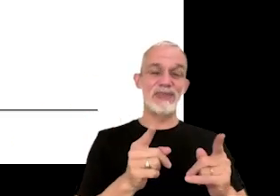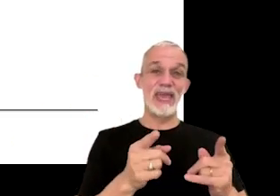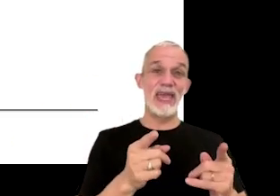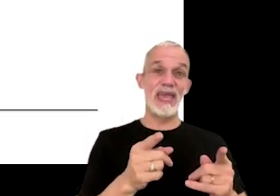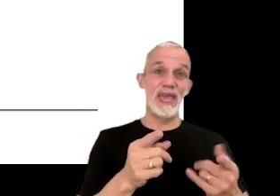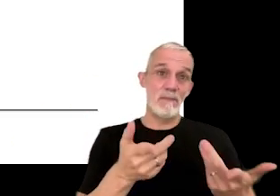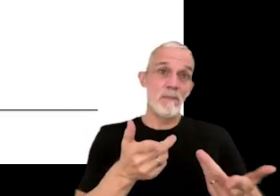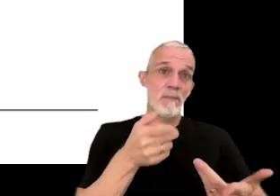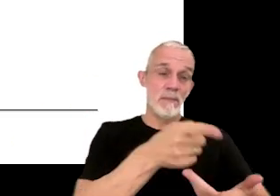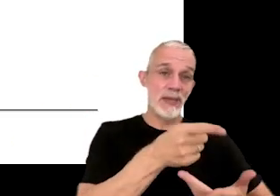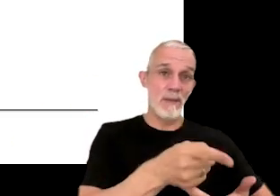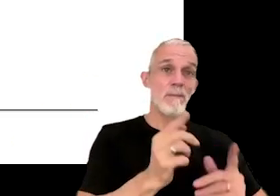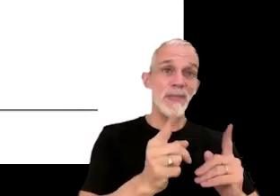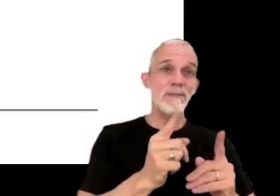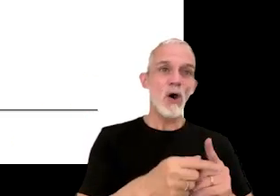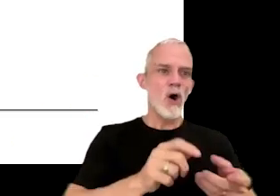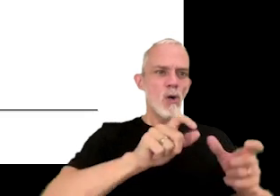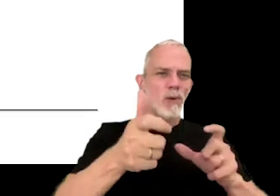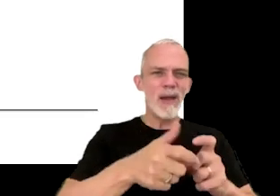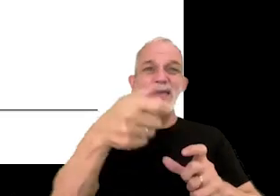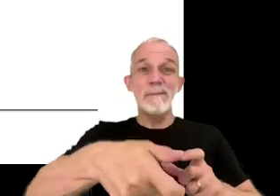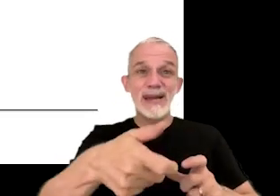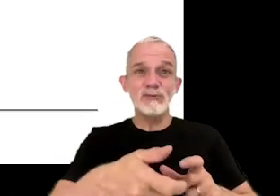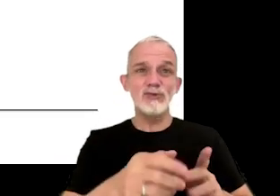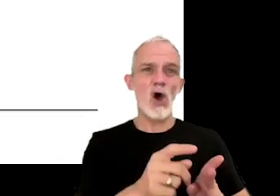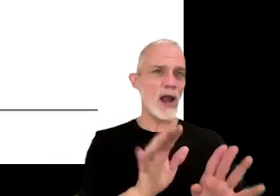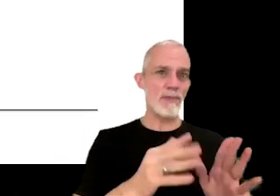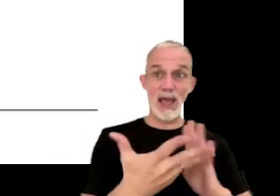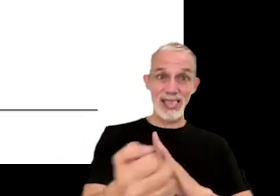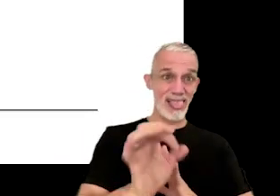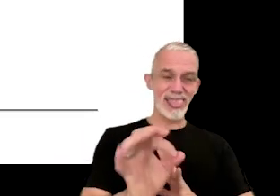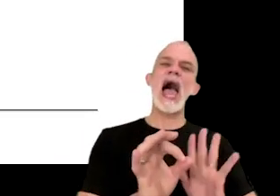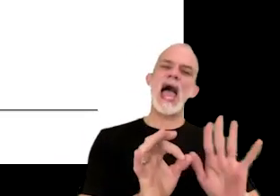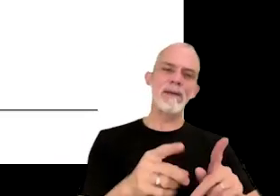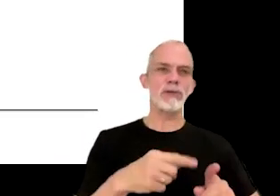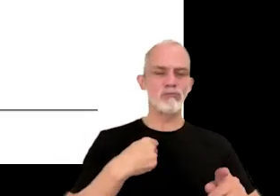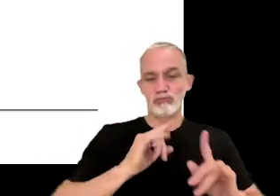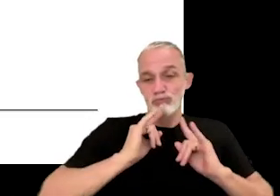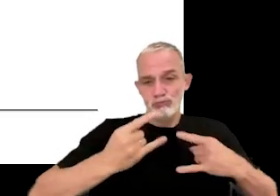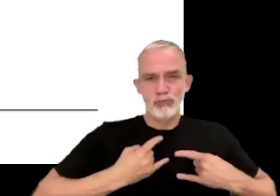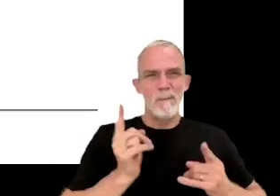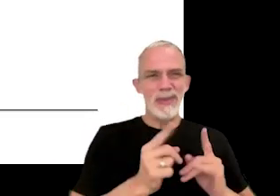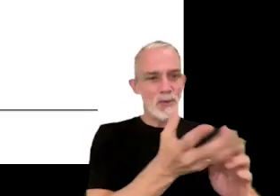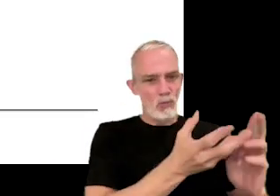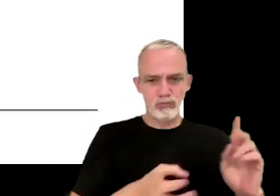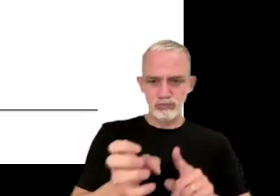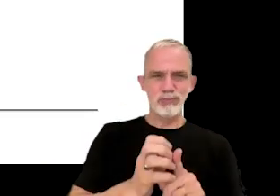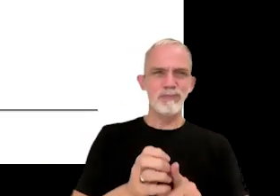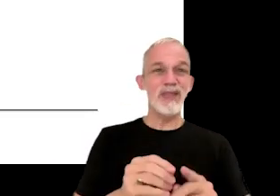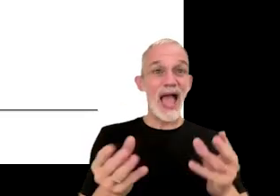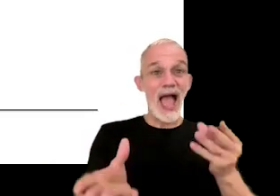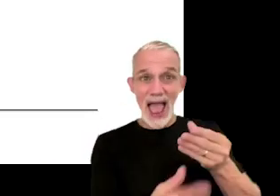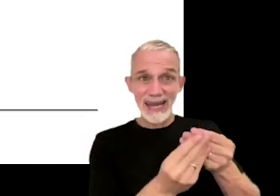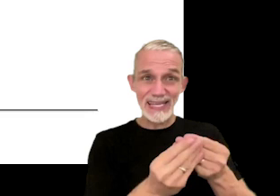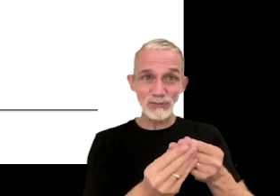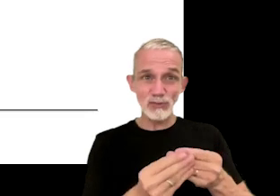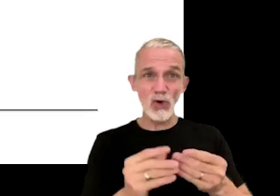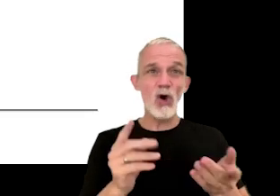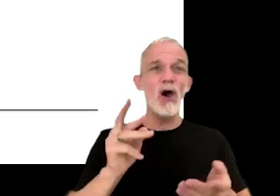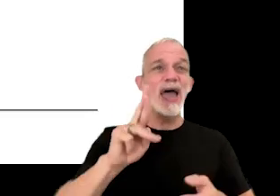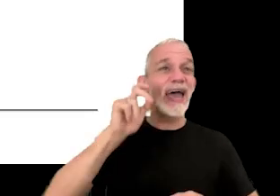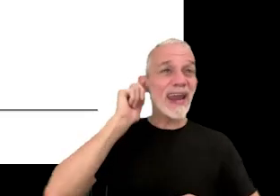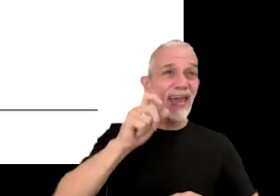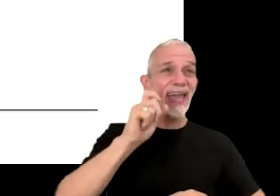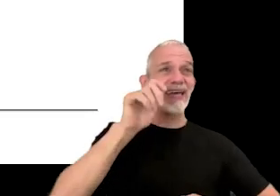realizado este movimiento. En el anexo de la Resolución General 5536,